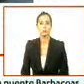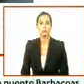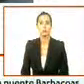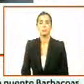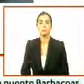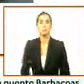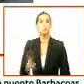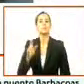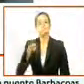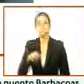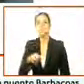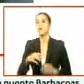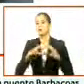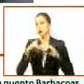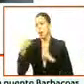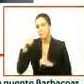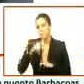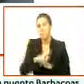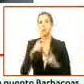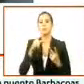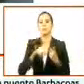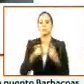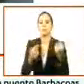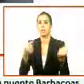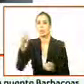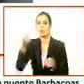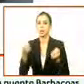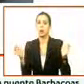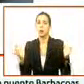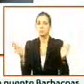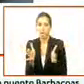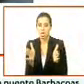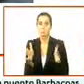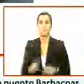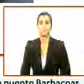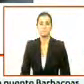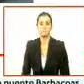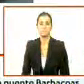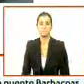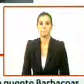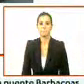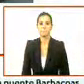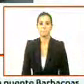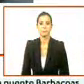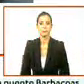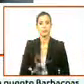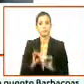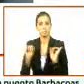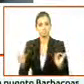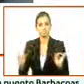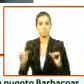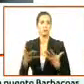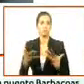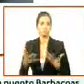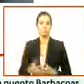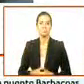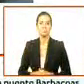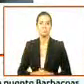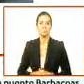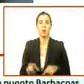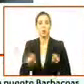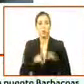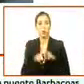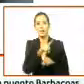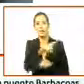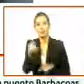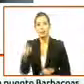para transporte público y vehículos livianos así que hemos cumplido pues como se merece nuestro